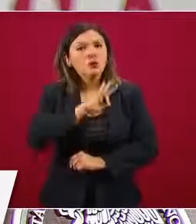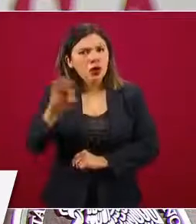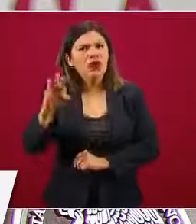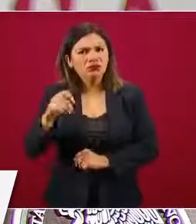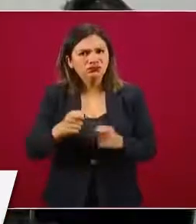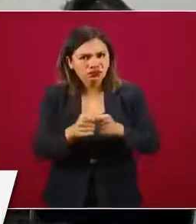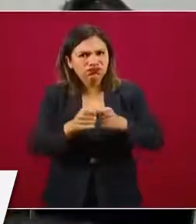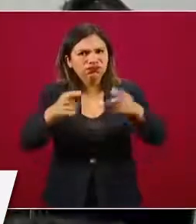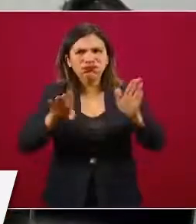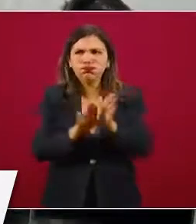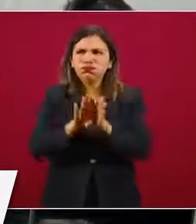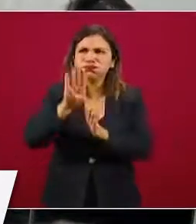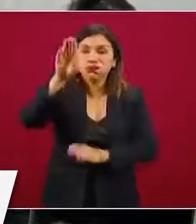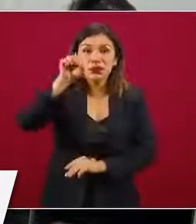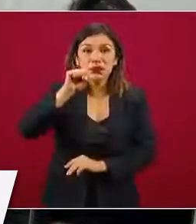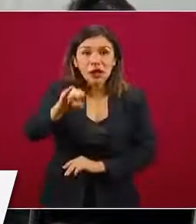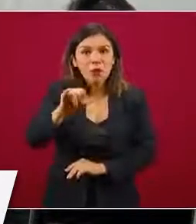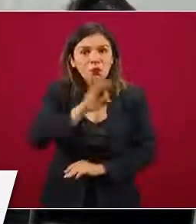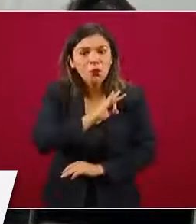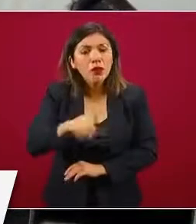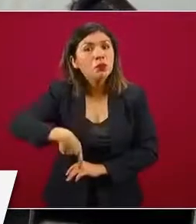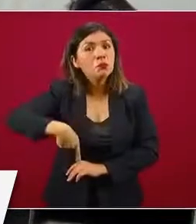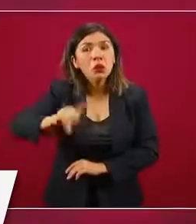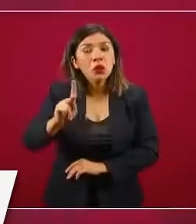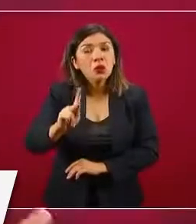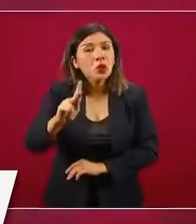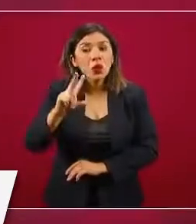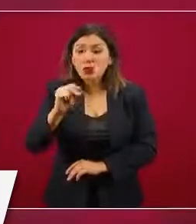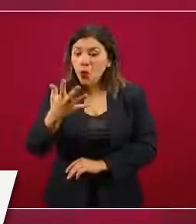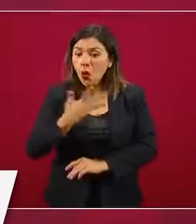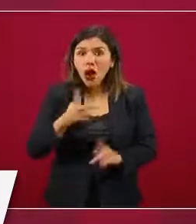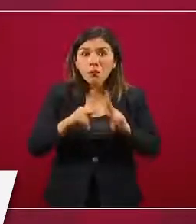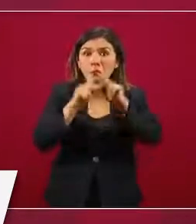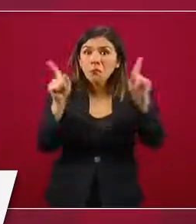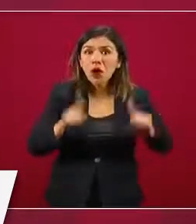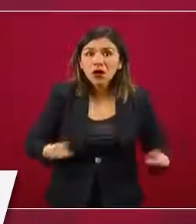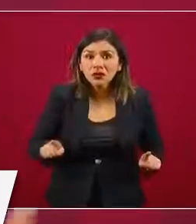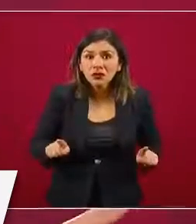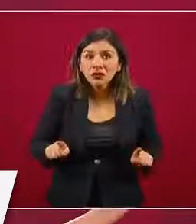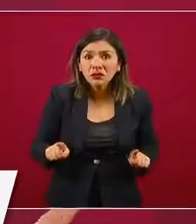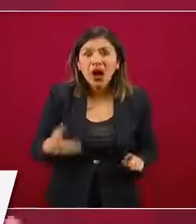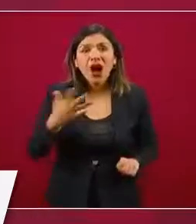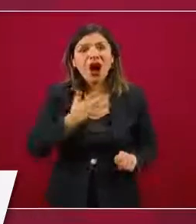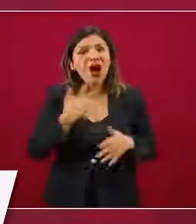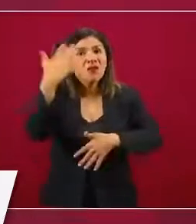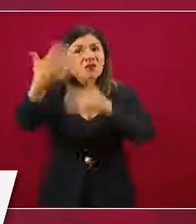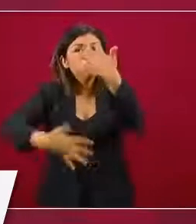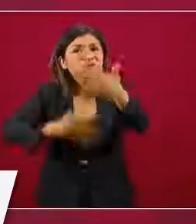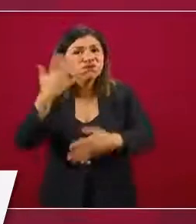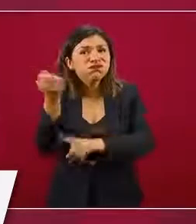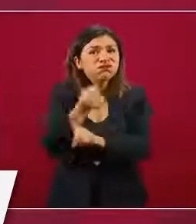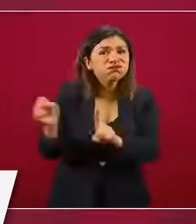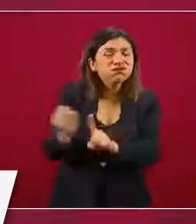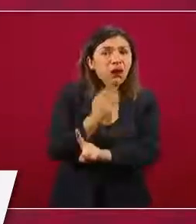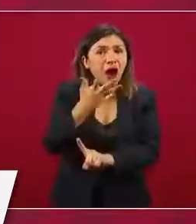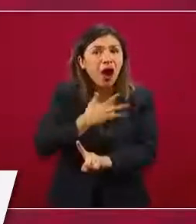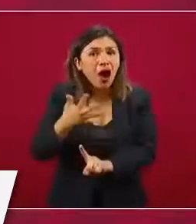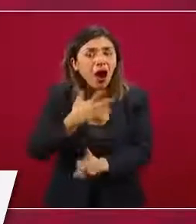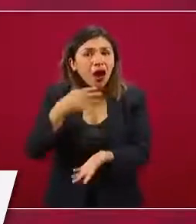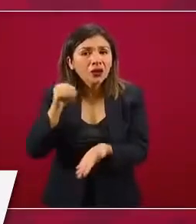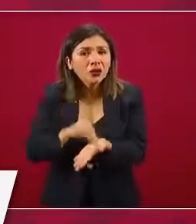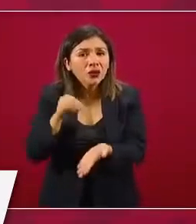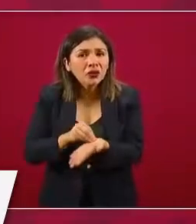crecer, pero si no hay paz, si hay violencia,